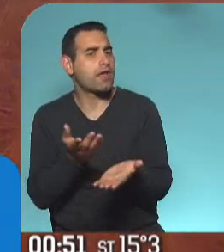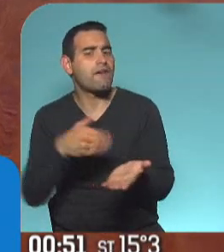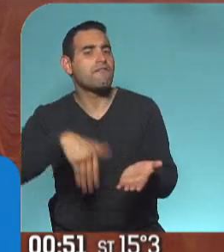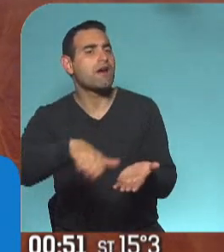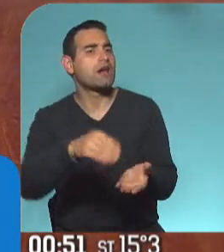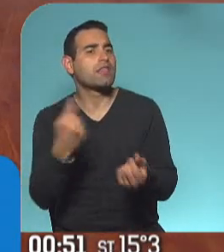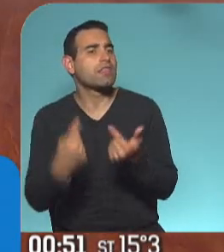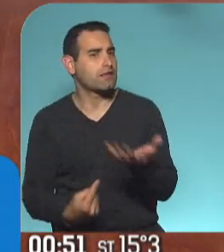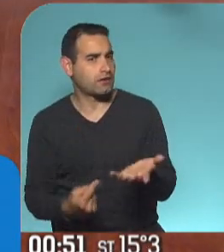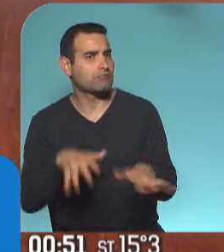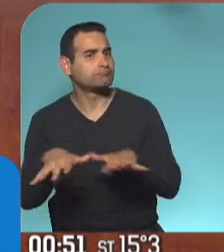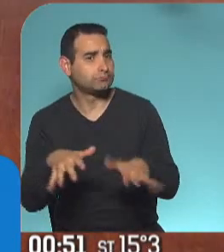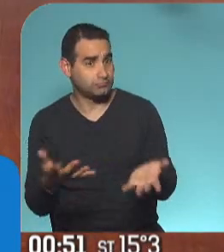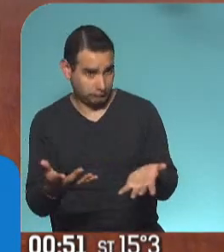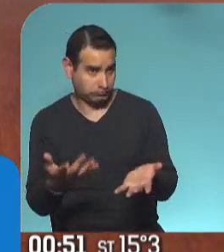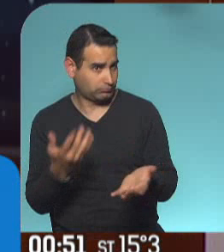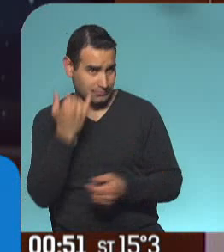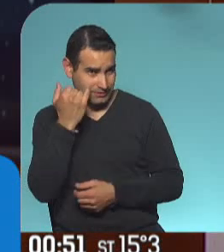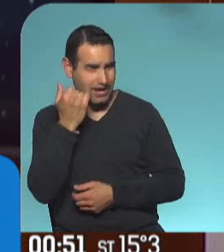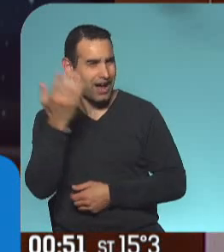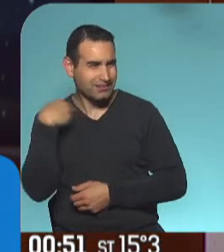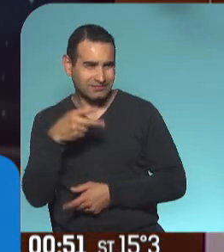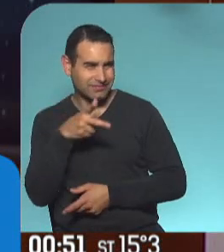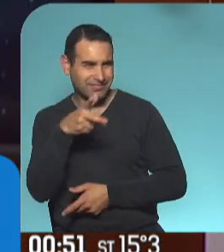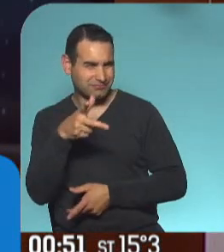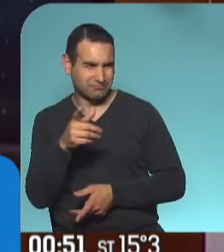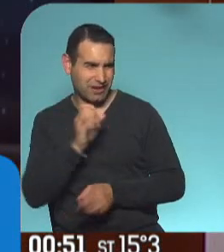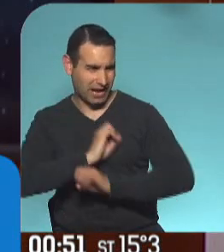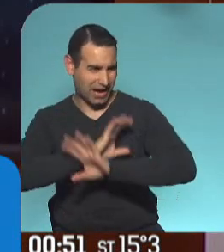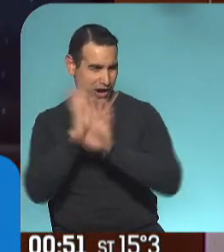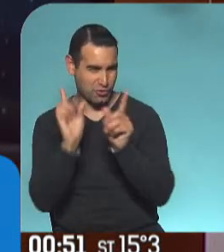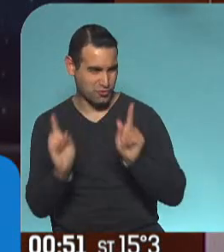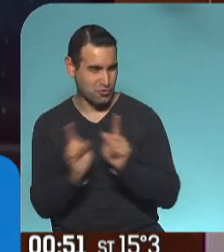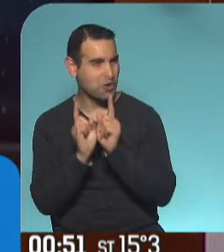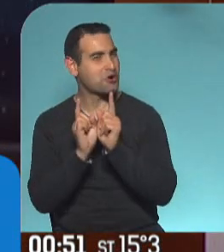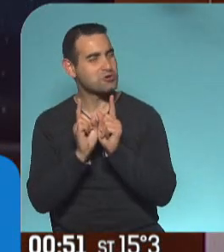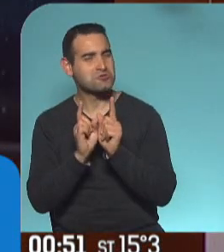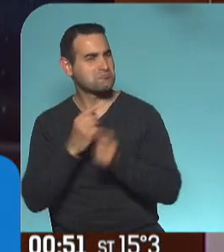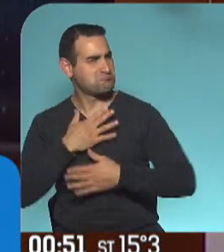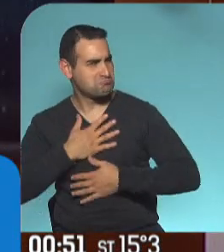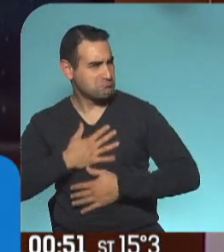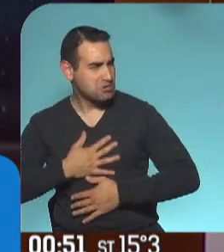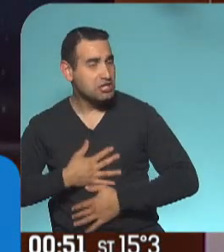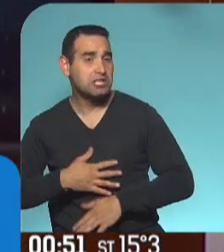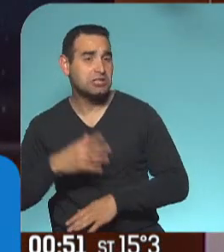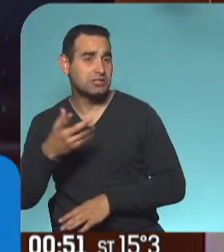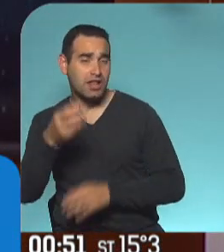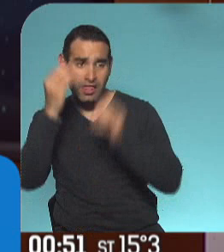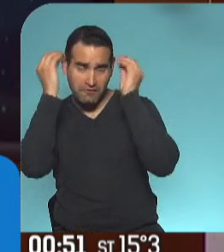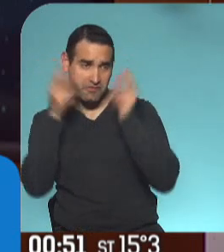ser el lo dijo muy sencillamente y muy humildemente también porque